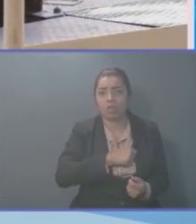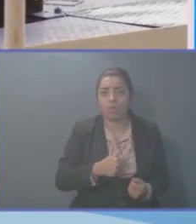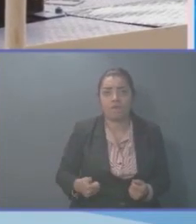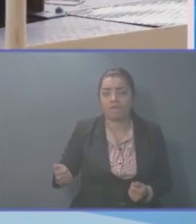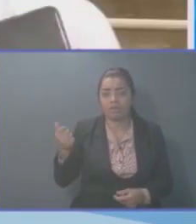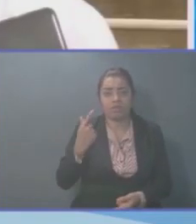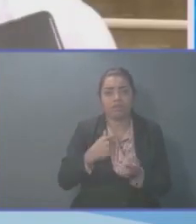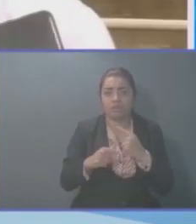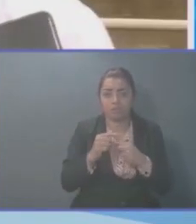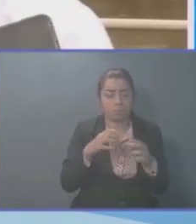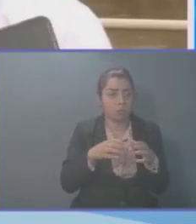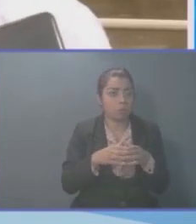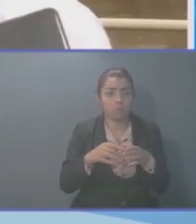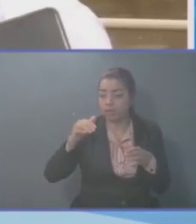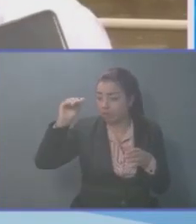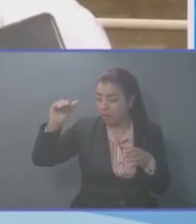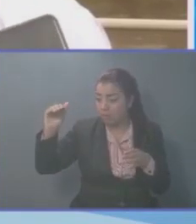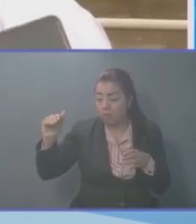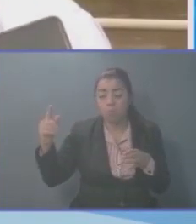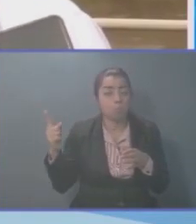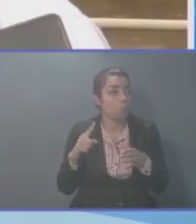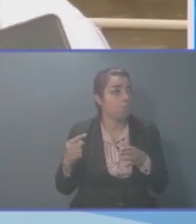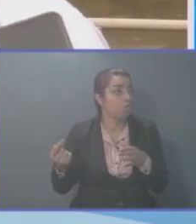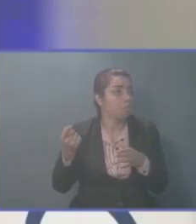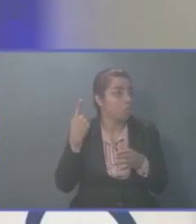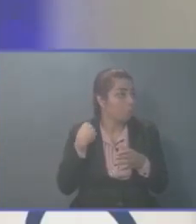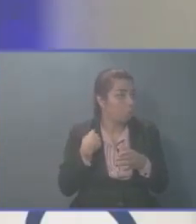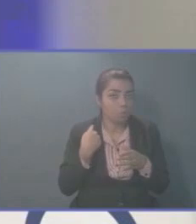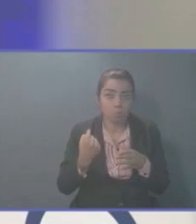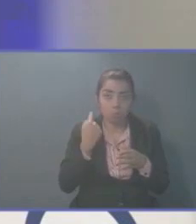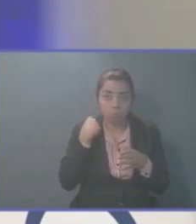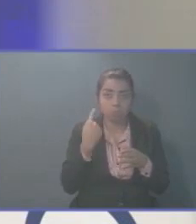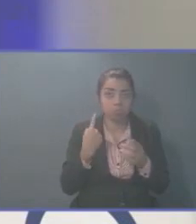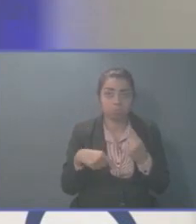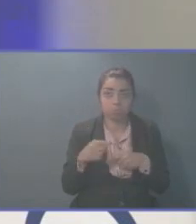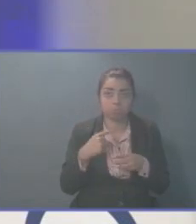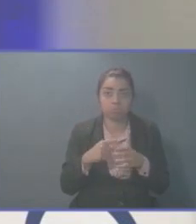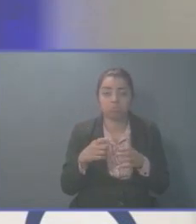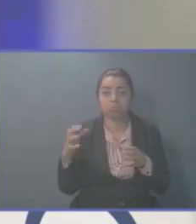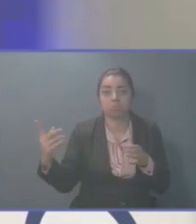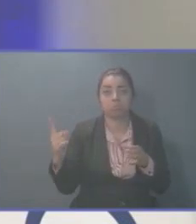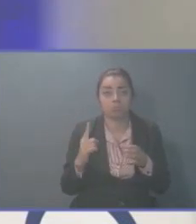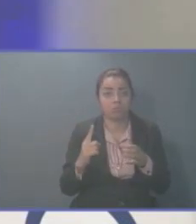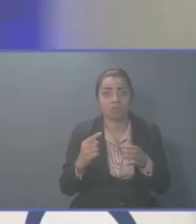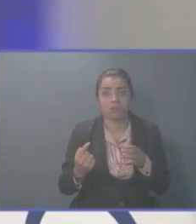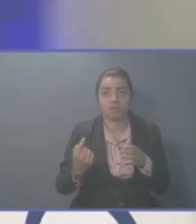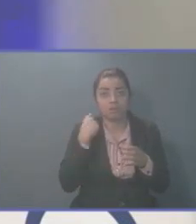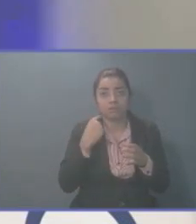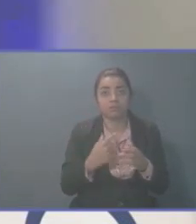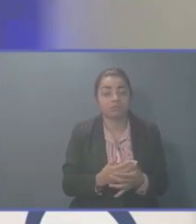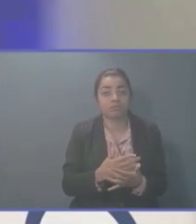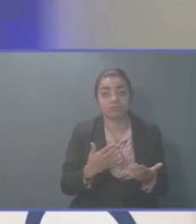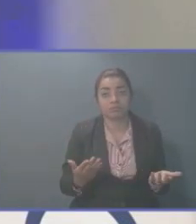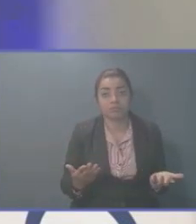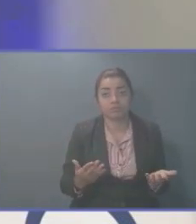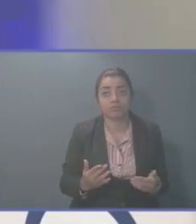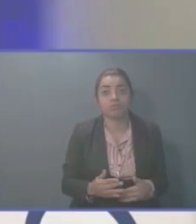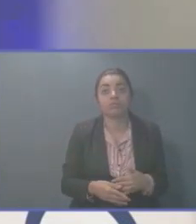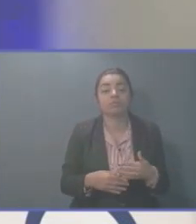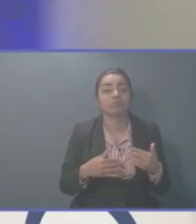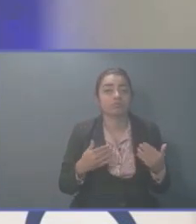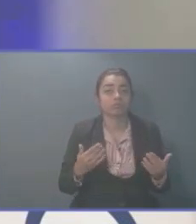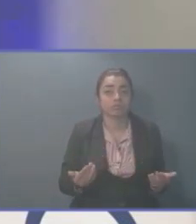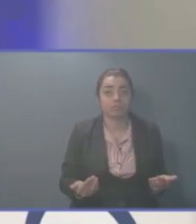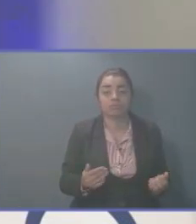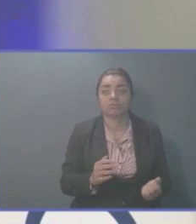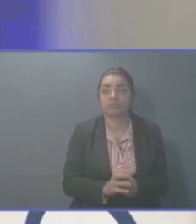venir, porque si no, pues hoy procede automáticamente la destitución por no atenderla, porque ha sido